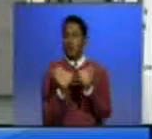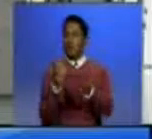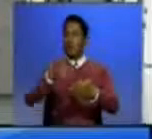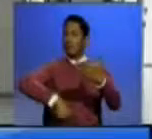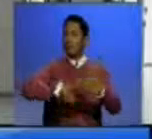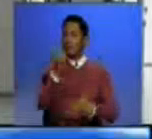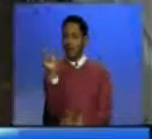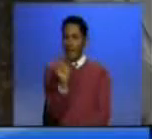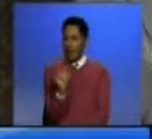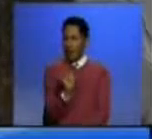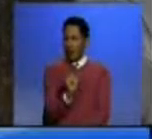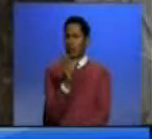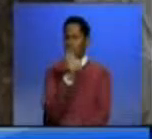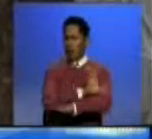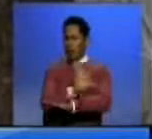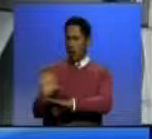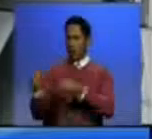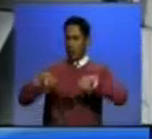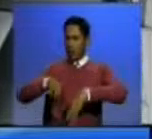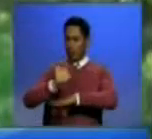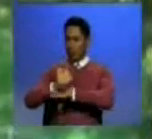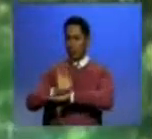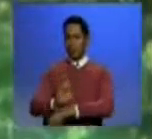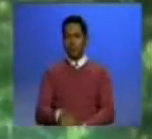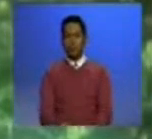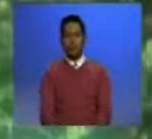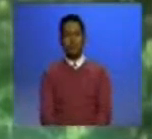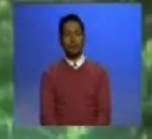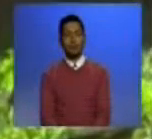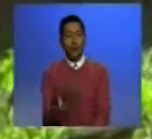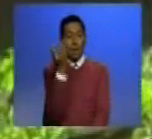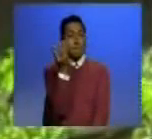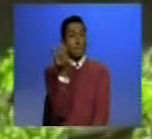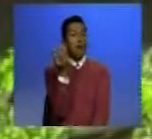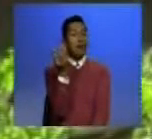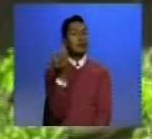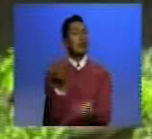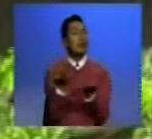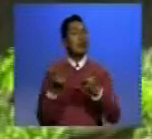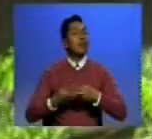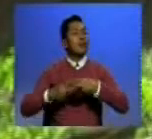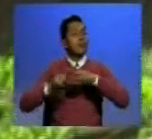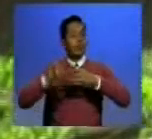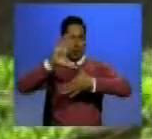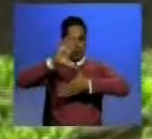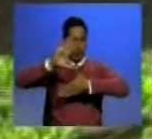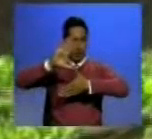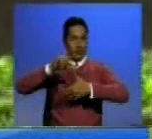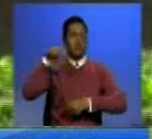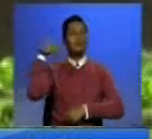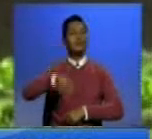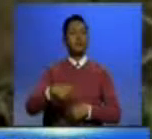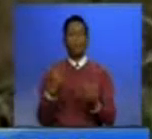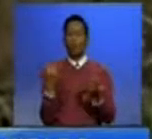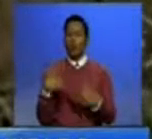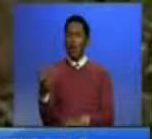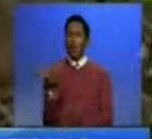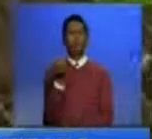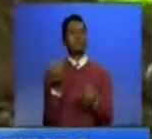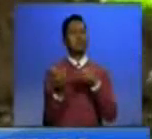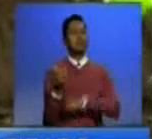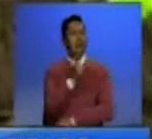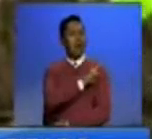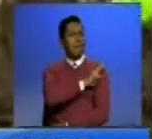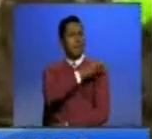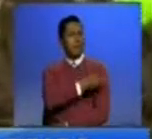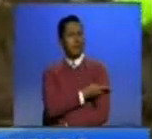a los pequeños papicultores del Ecuador. La papa es originaria de América. Con una gran cantidad de carbohidratos,